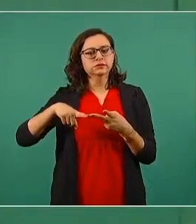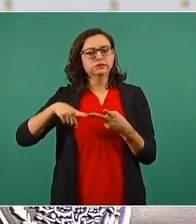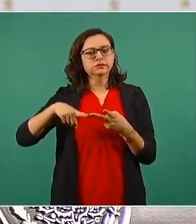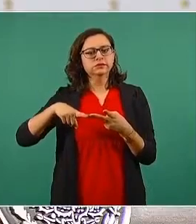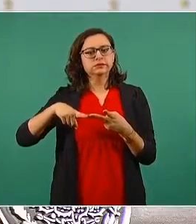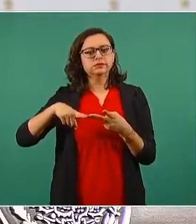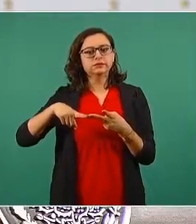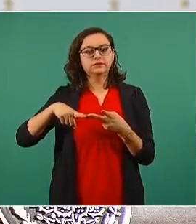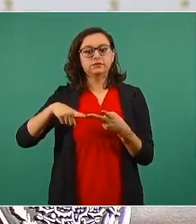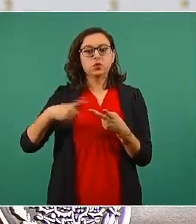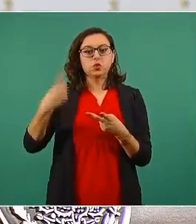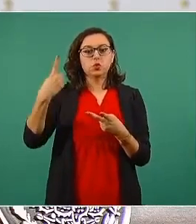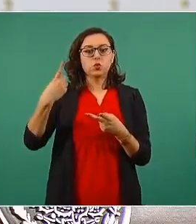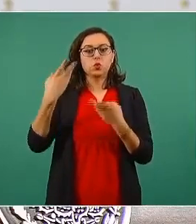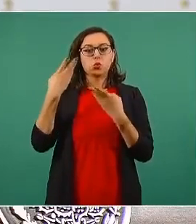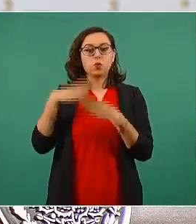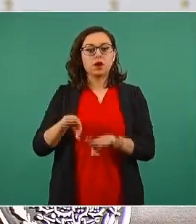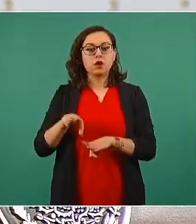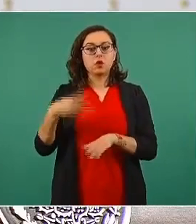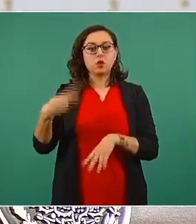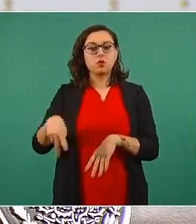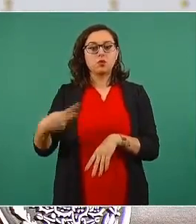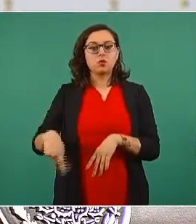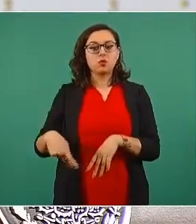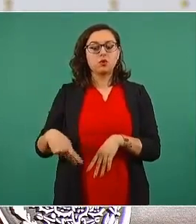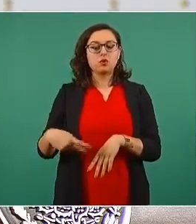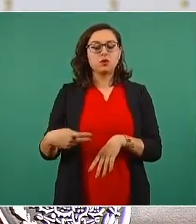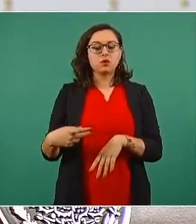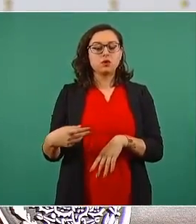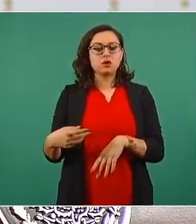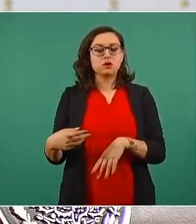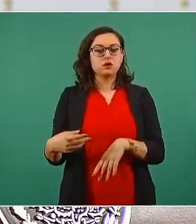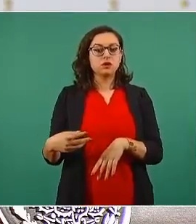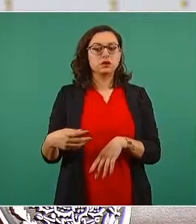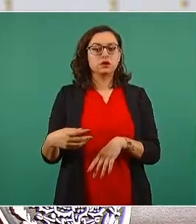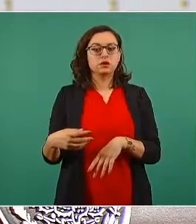el banco que dejaron, que hasta